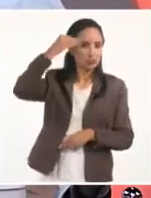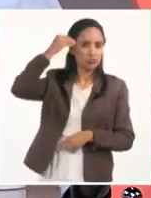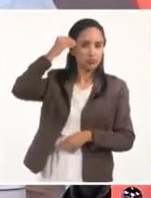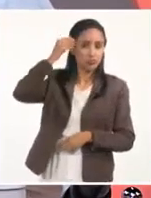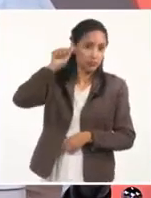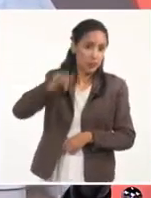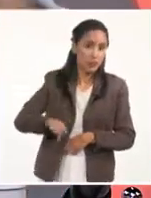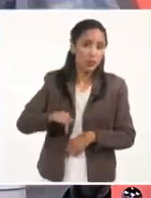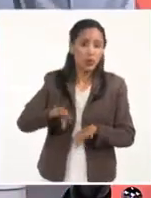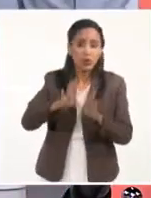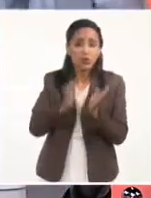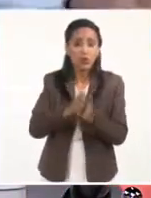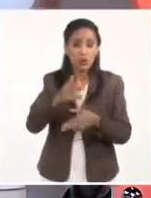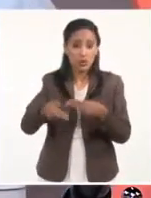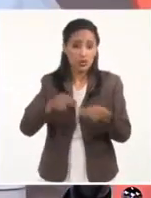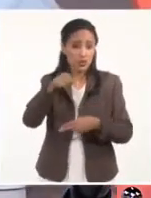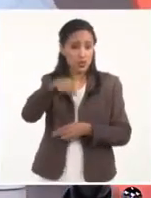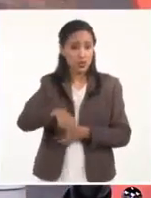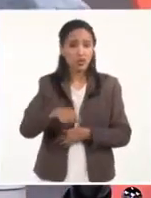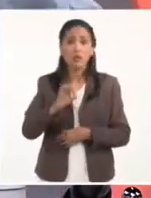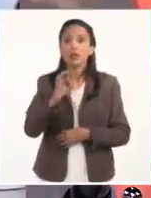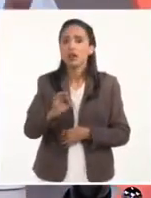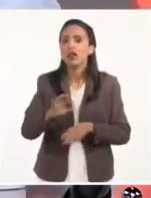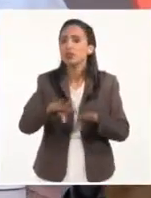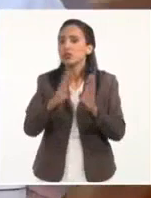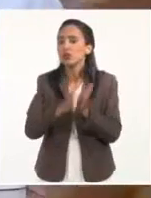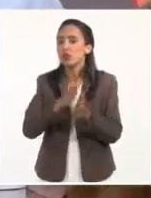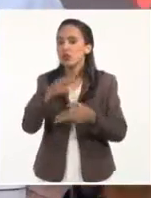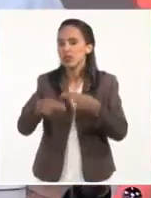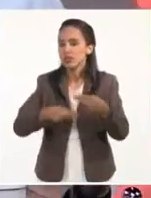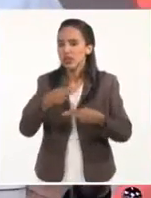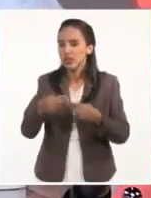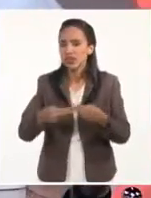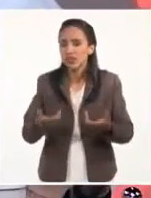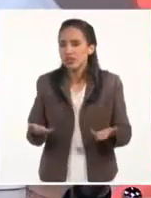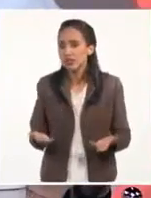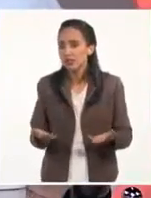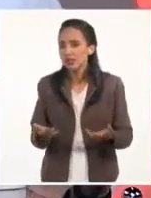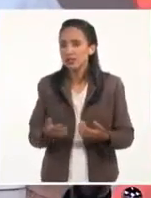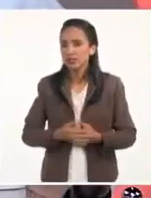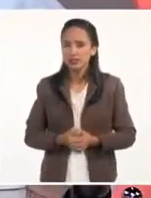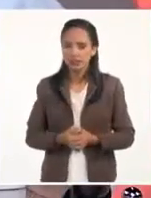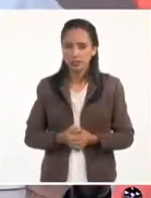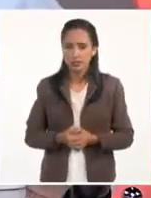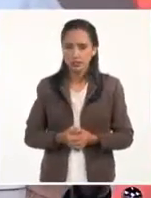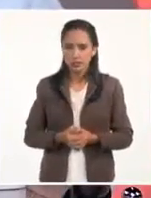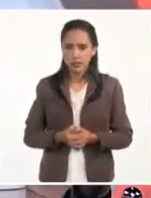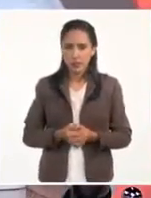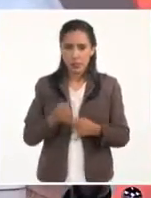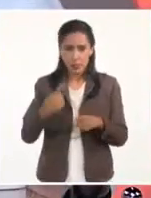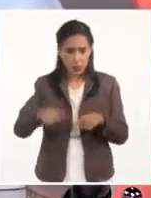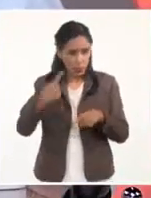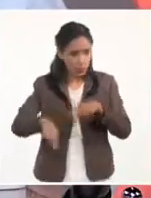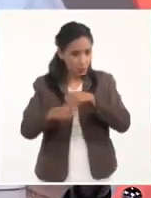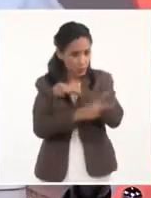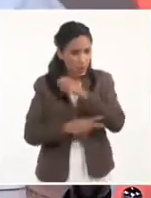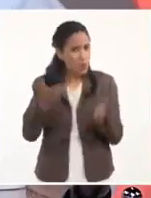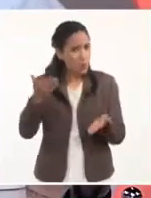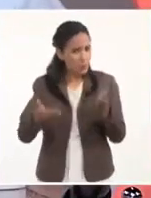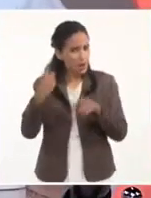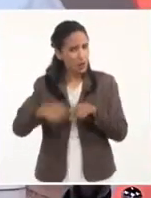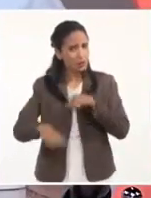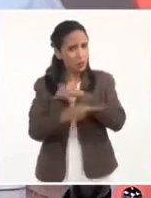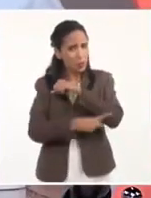visto ni a pesar de las construcciones que han hecho a pesar del facebook no tienen nada que ver con lo que se ven todavía en cualquier país la temática